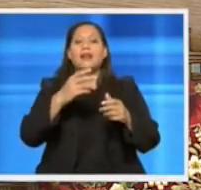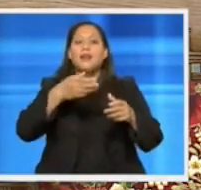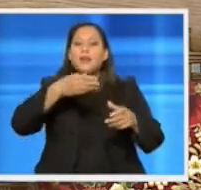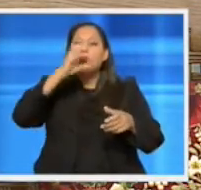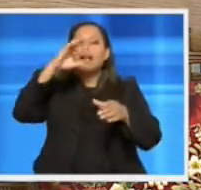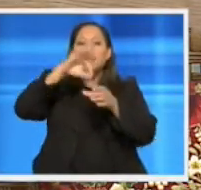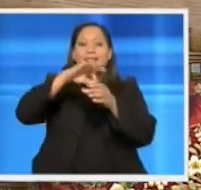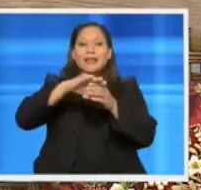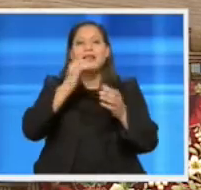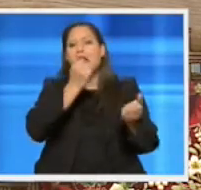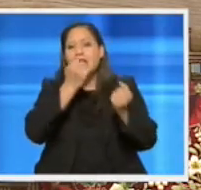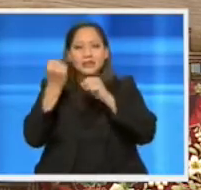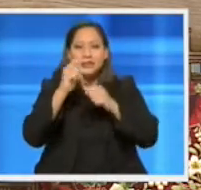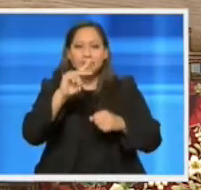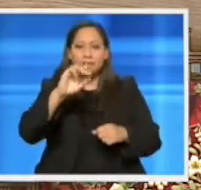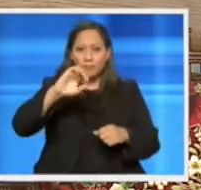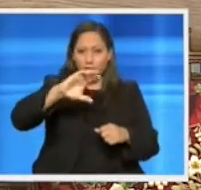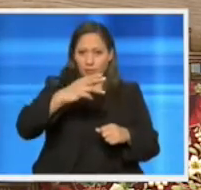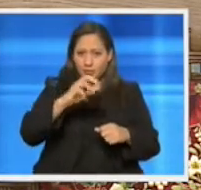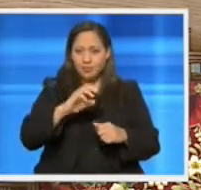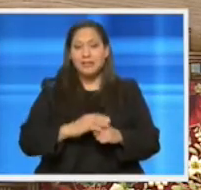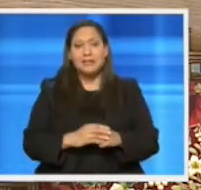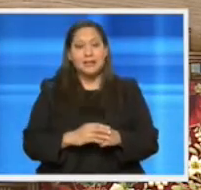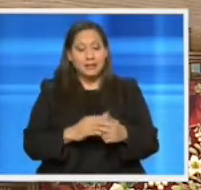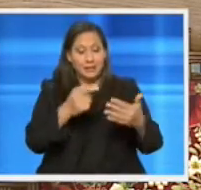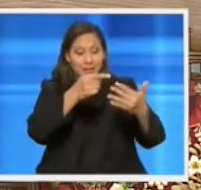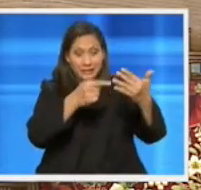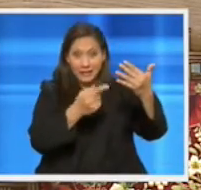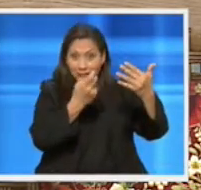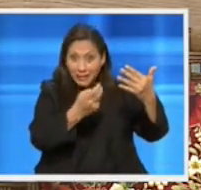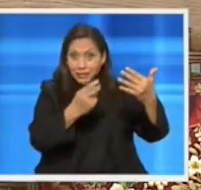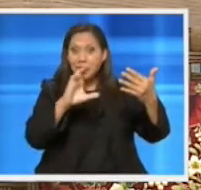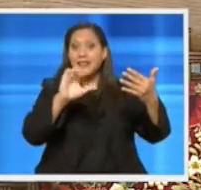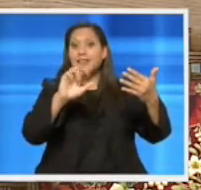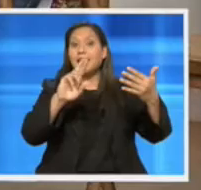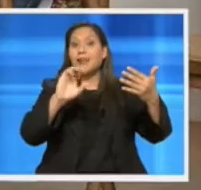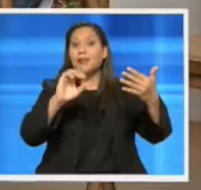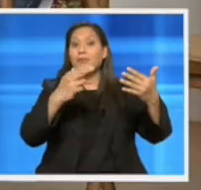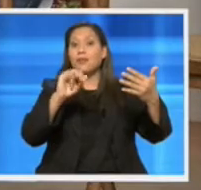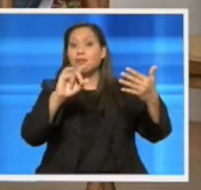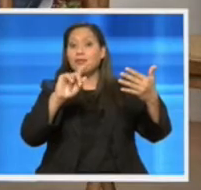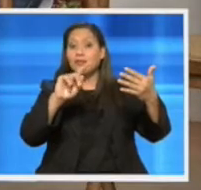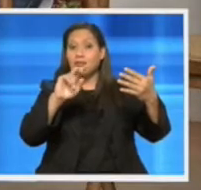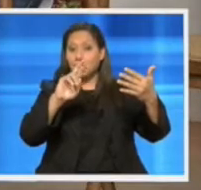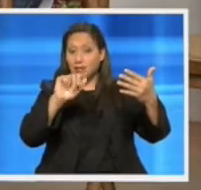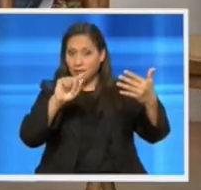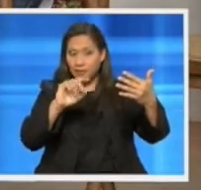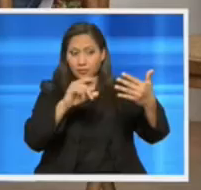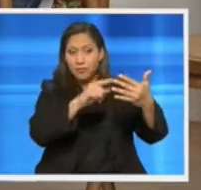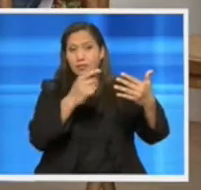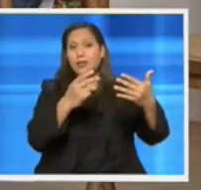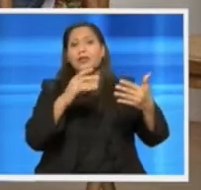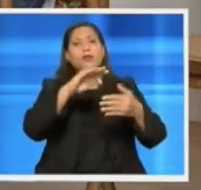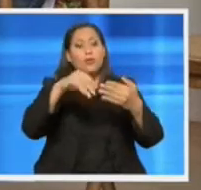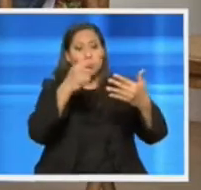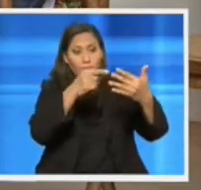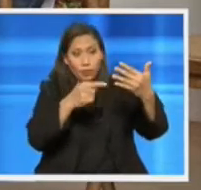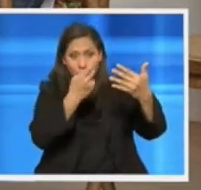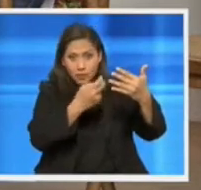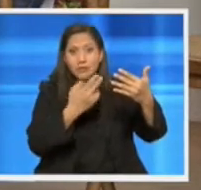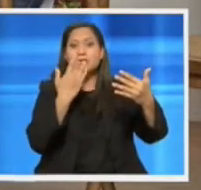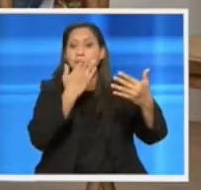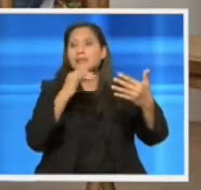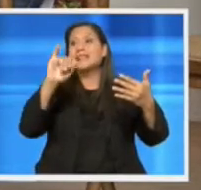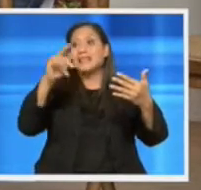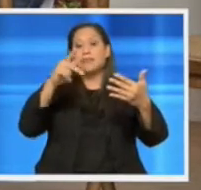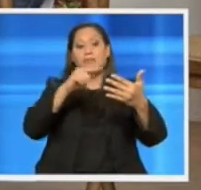ponche. Ajá. ¿Viste todo lo que mencioné, que todo era carbohidrato? Todo lo que mencionas está muy rico. Sí, pero Sí. tiene mucho carbohidrato. Ok. Ahora, ¿qué pasa con